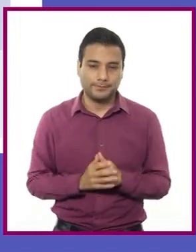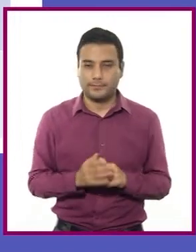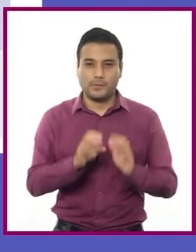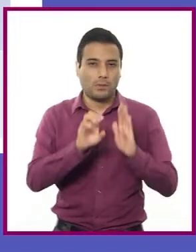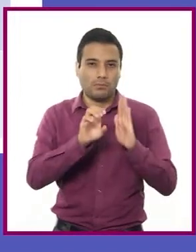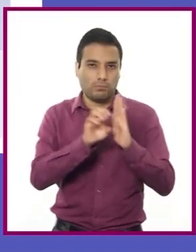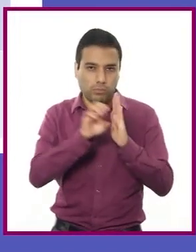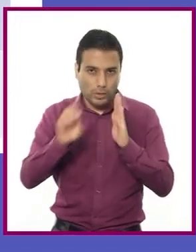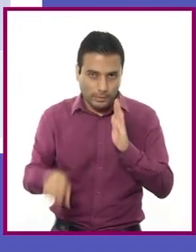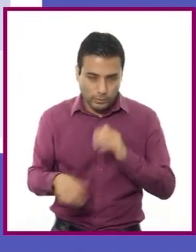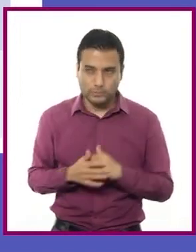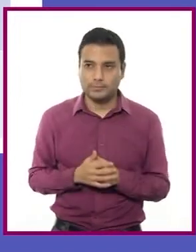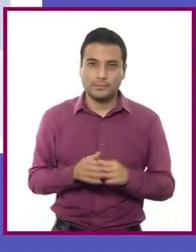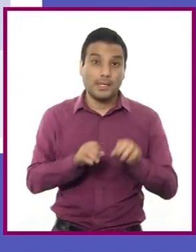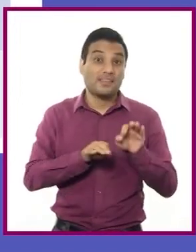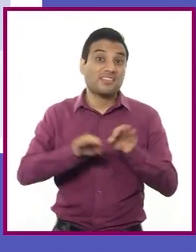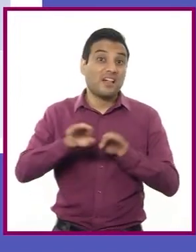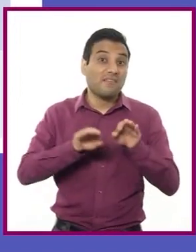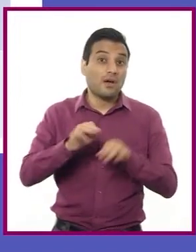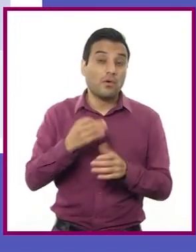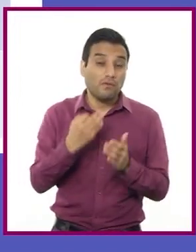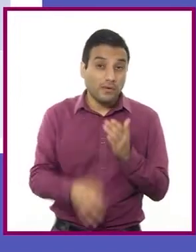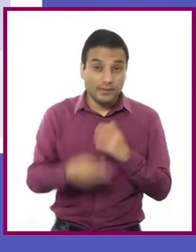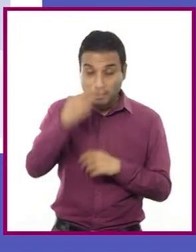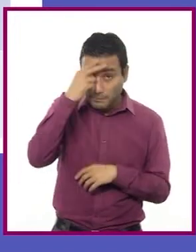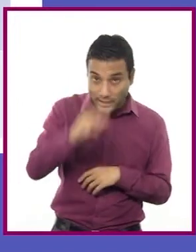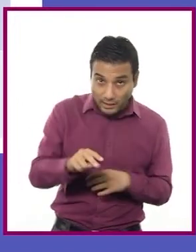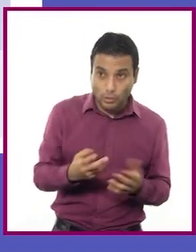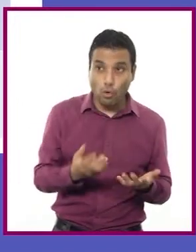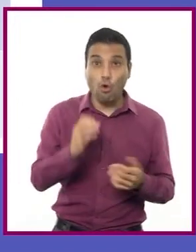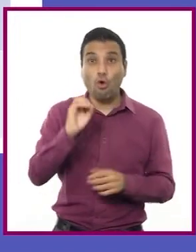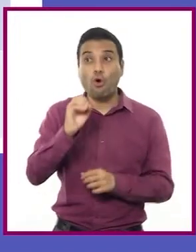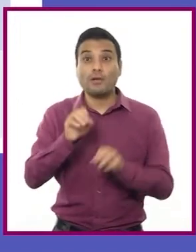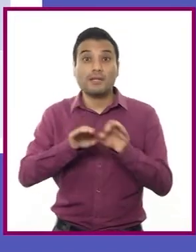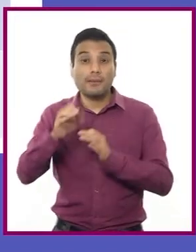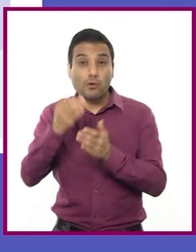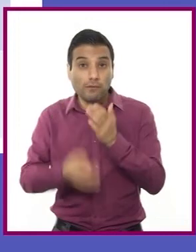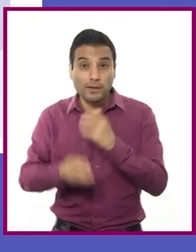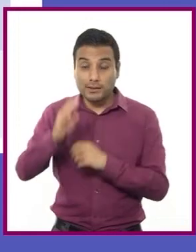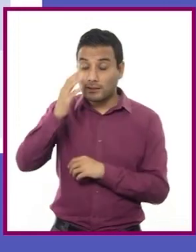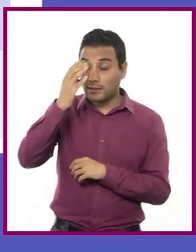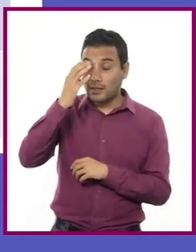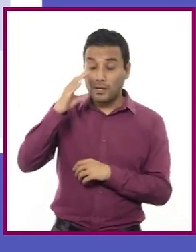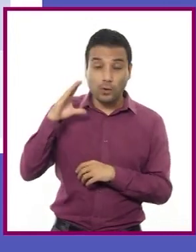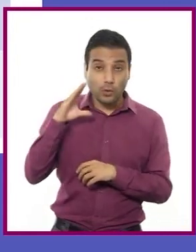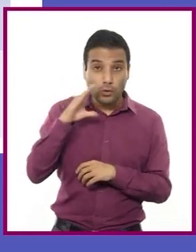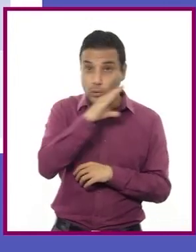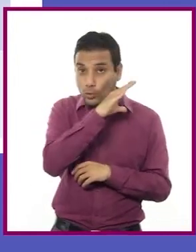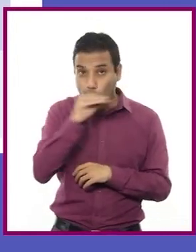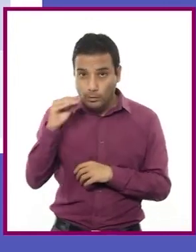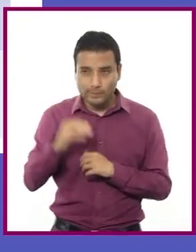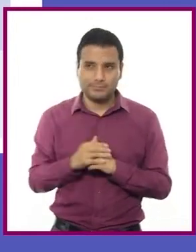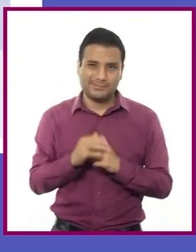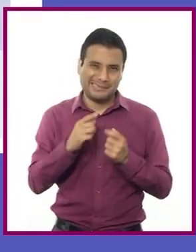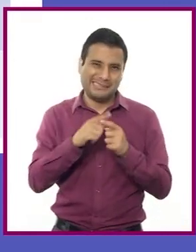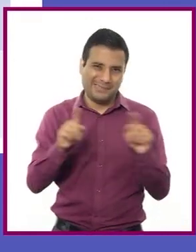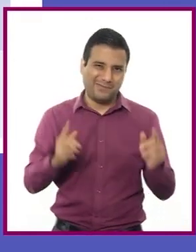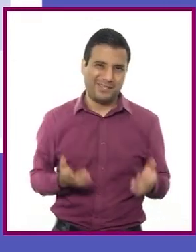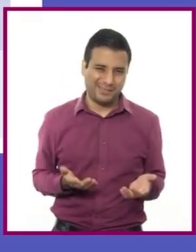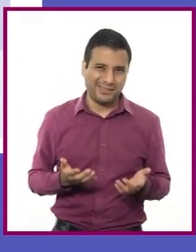ejemplo, el desempleo en México o Cuba, que cobra